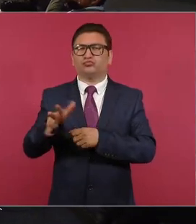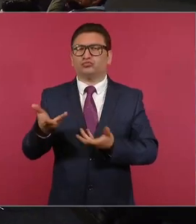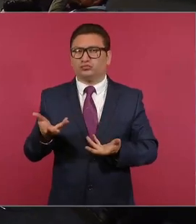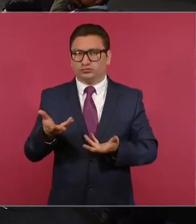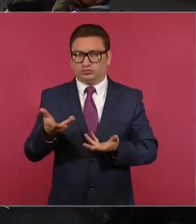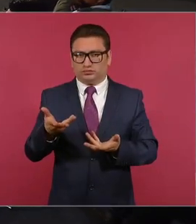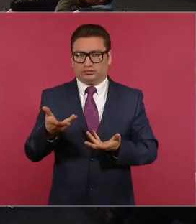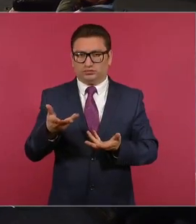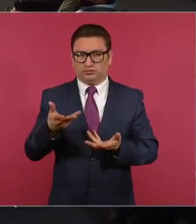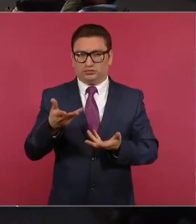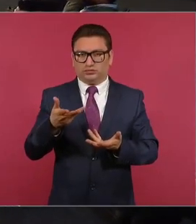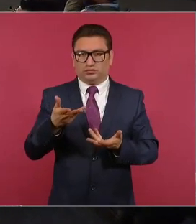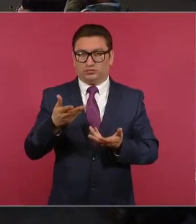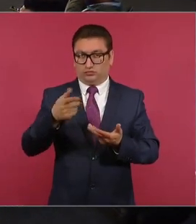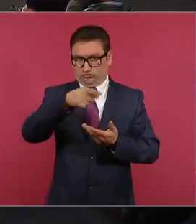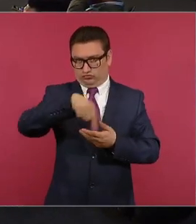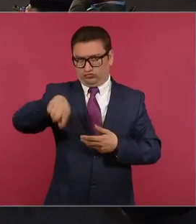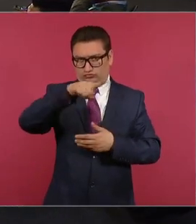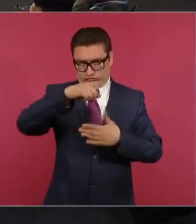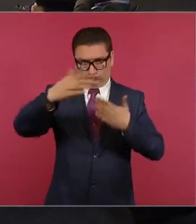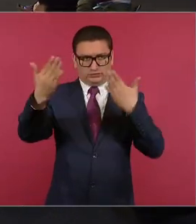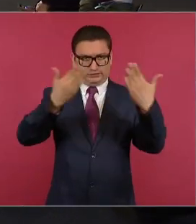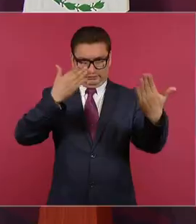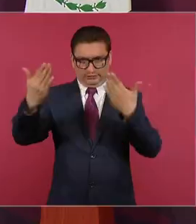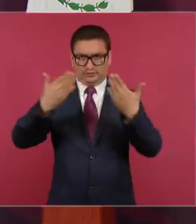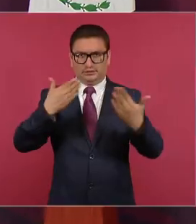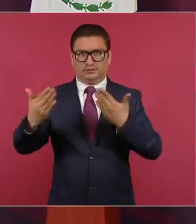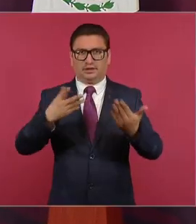¿Por qué no hacen un comparativo?